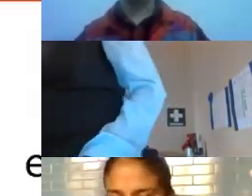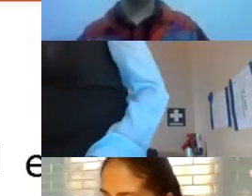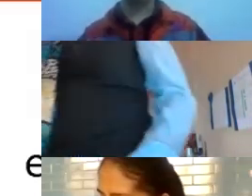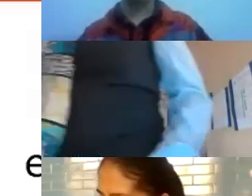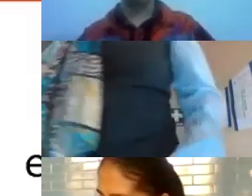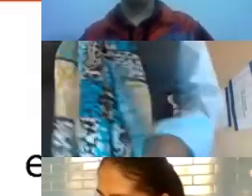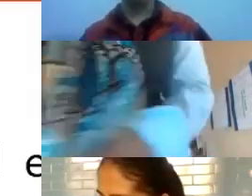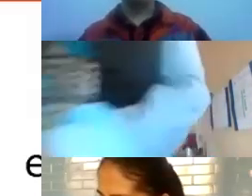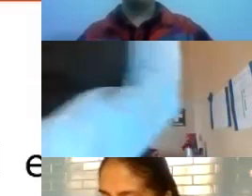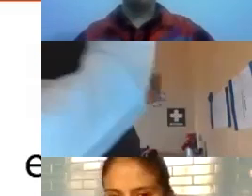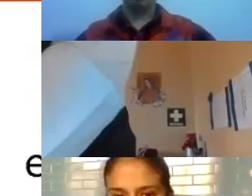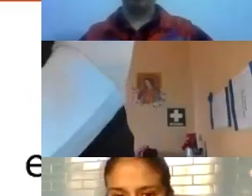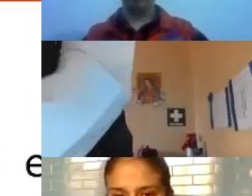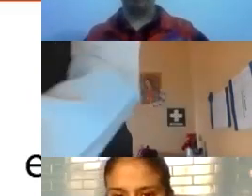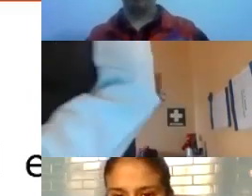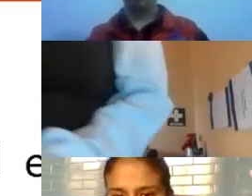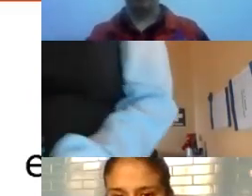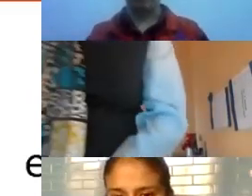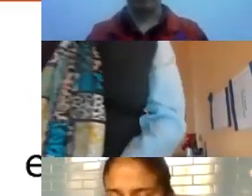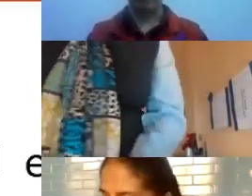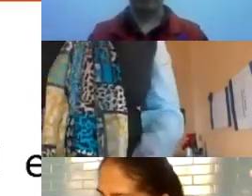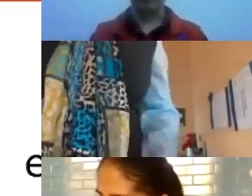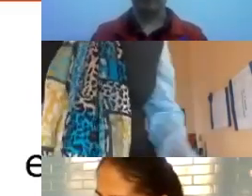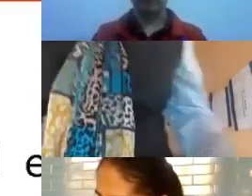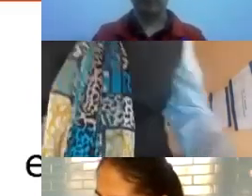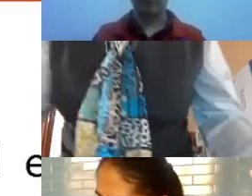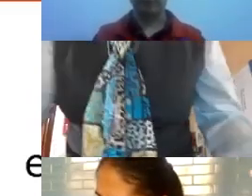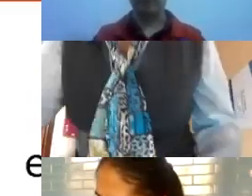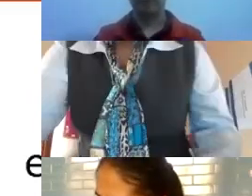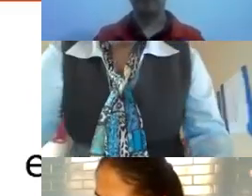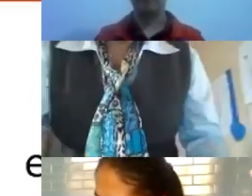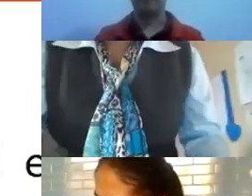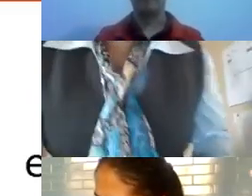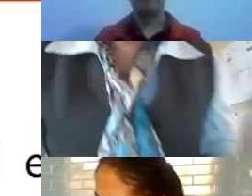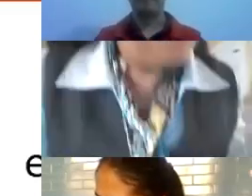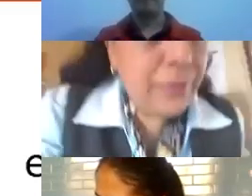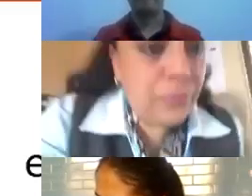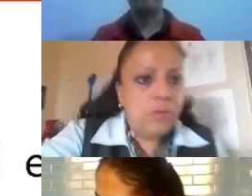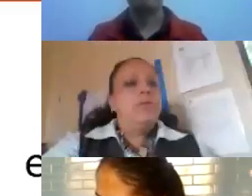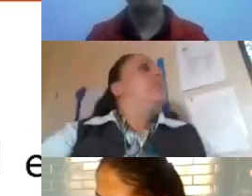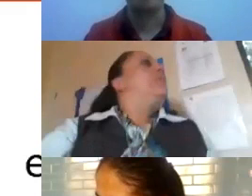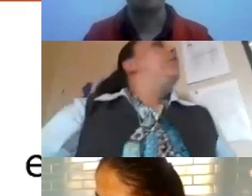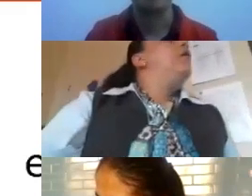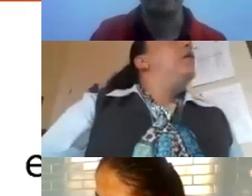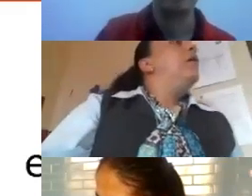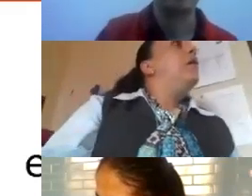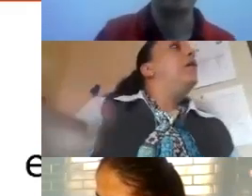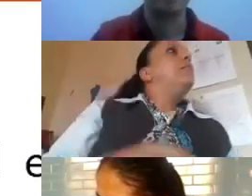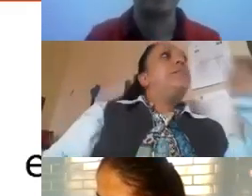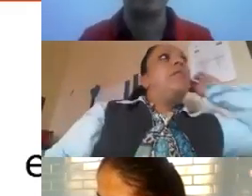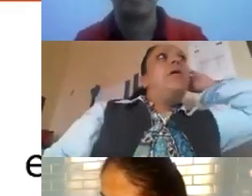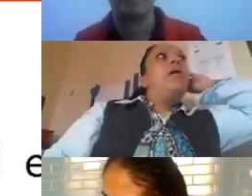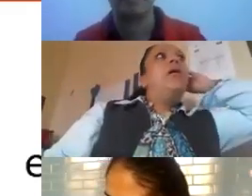ejemplo, ampollas, pues tienes que aplicar otra manera porque sobre la ampolla hay que seguramente desinfectar, pero de una